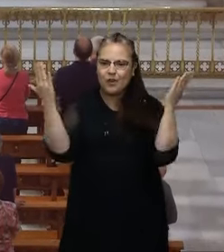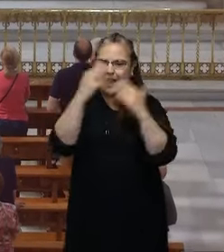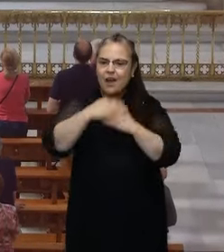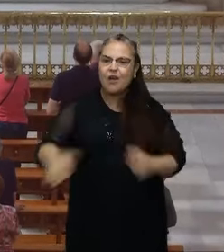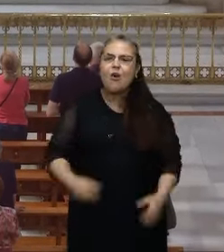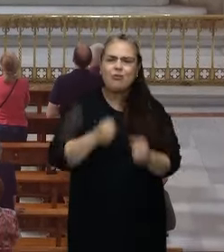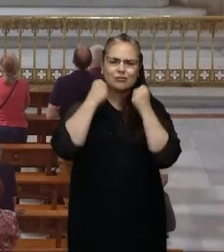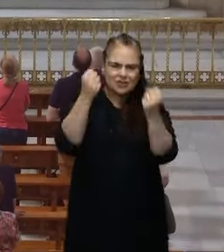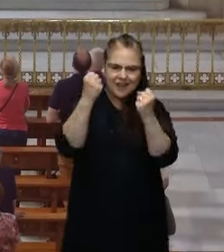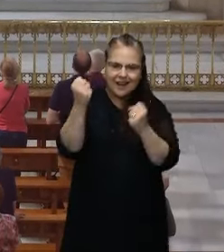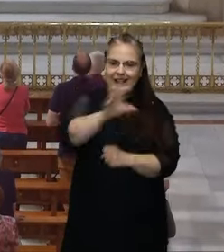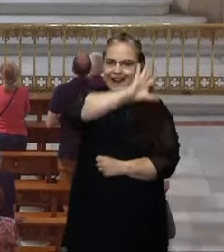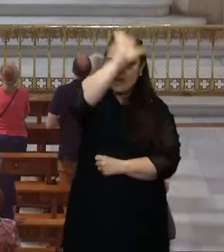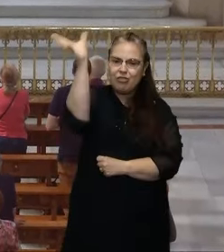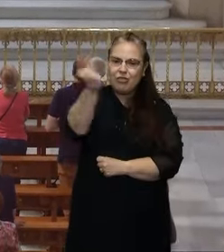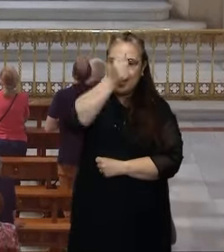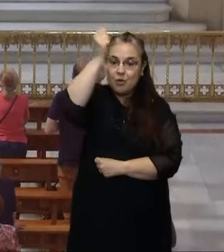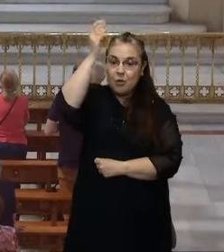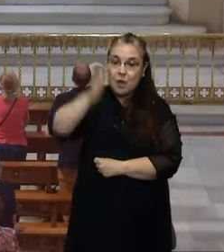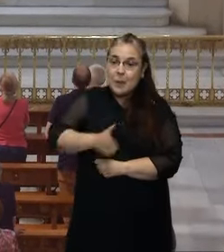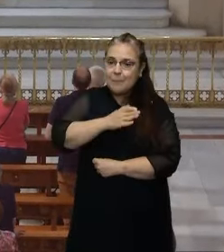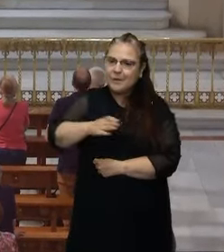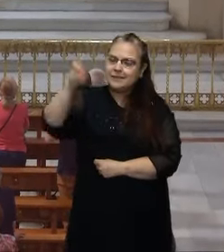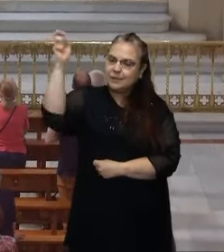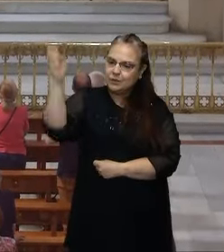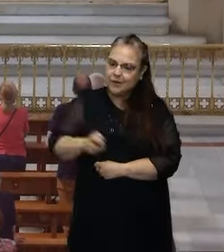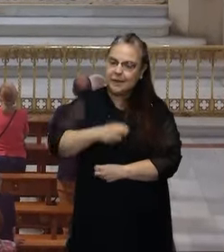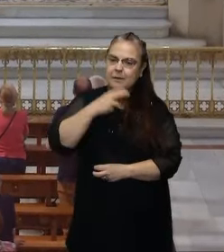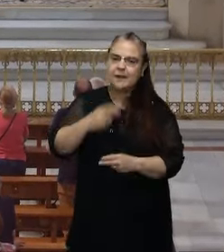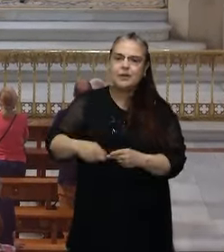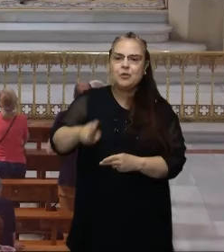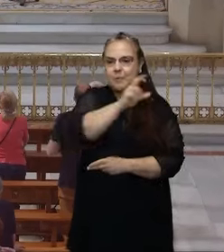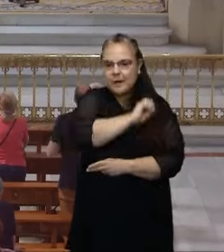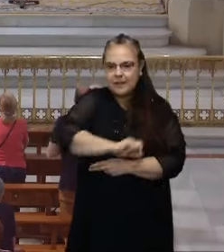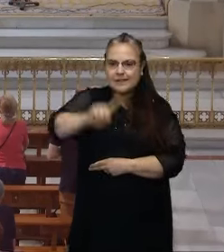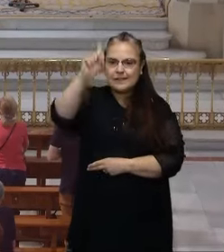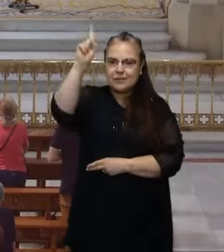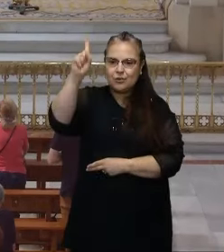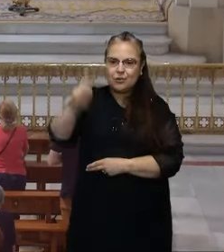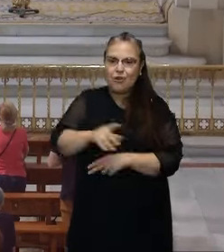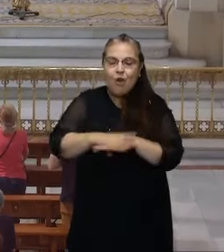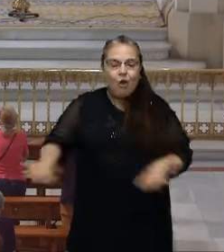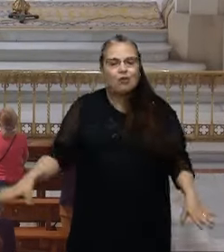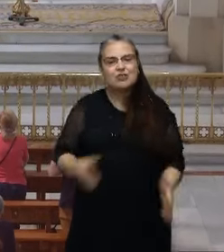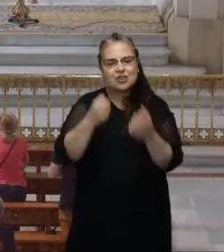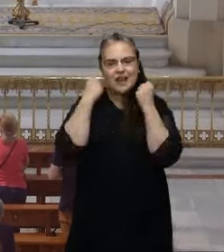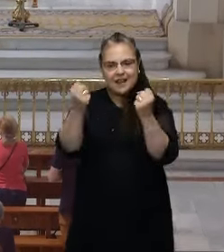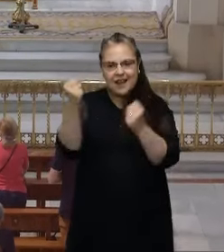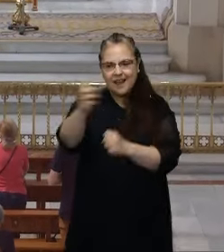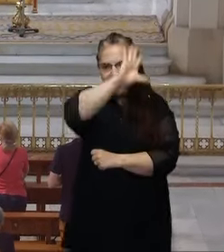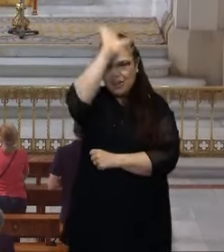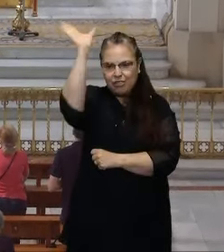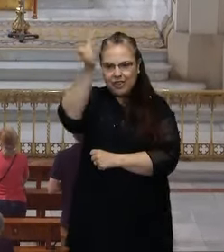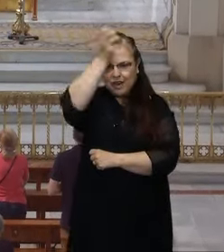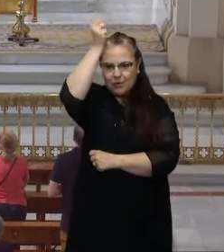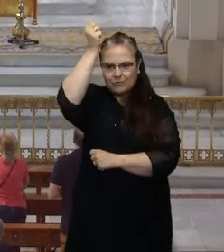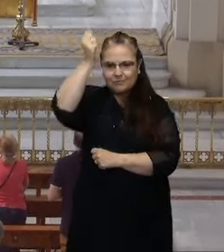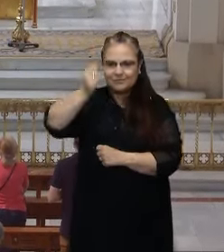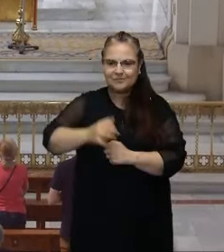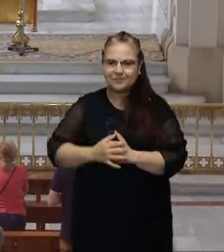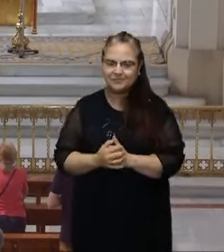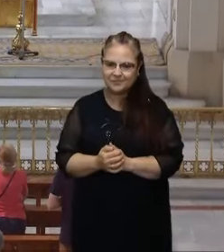tu gloria. Hosanna en el cielo. Bendito el que viene en nombre del Señor. Hosanna en el